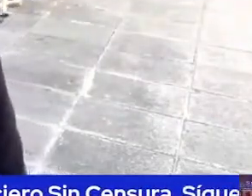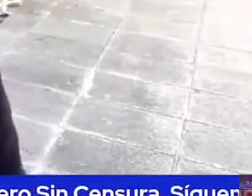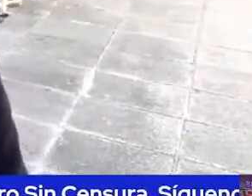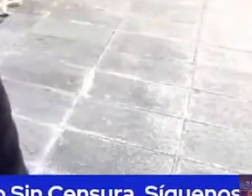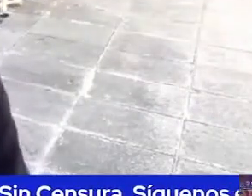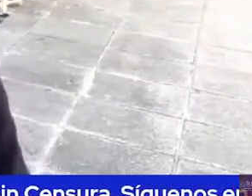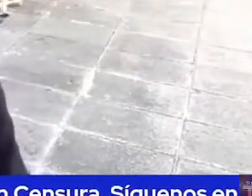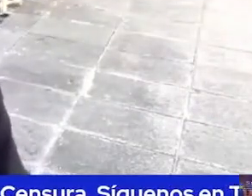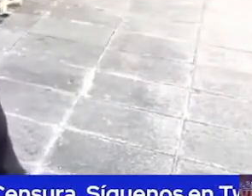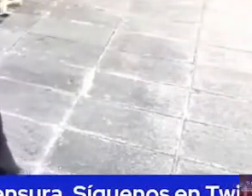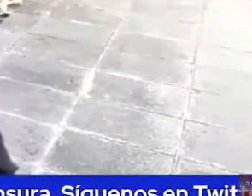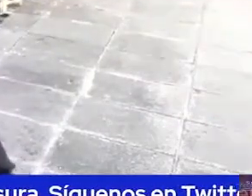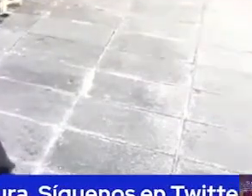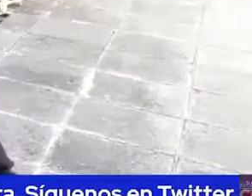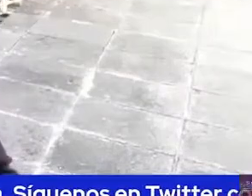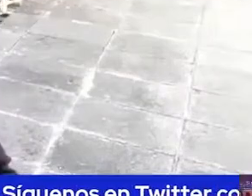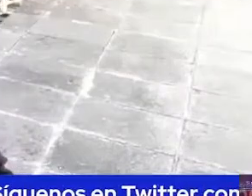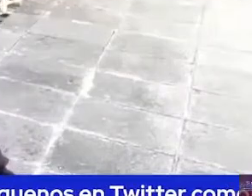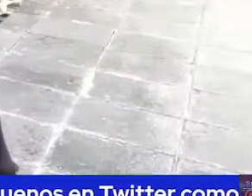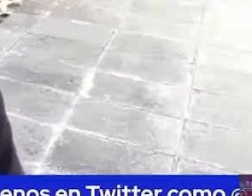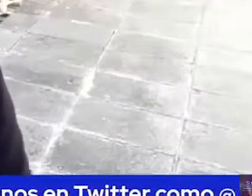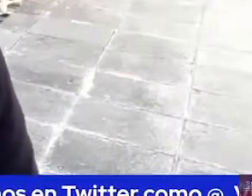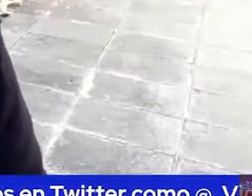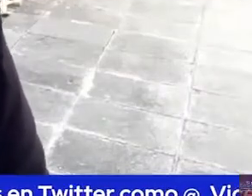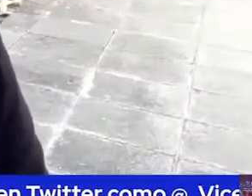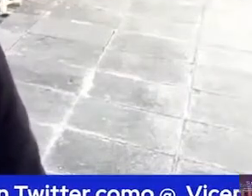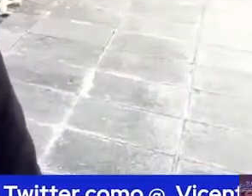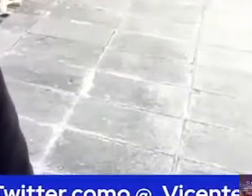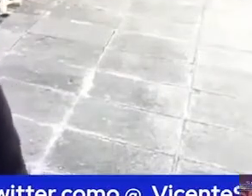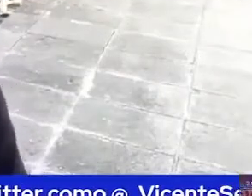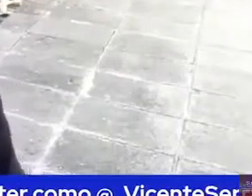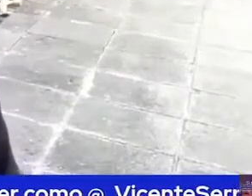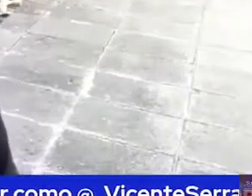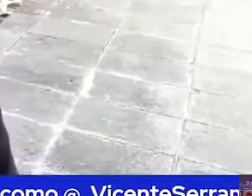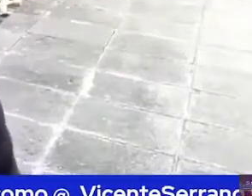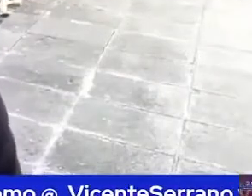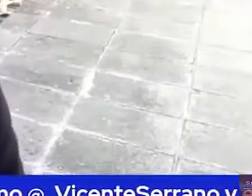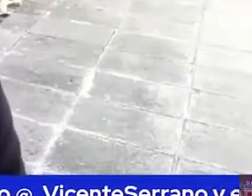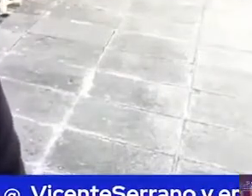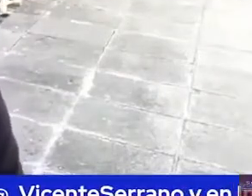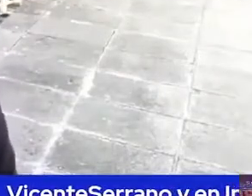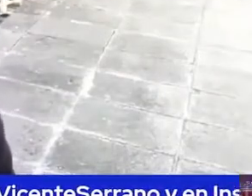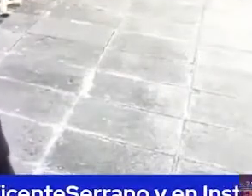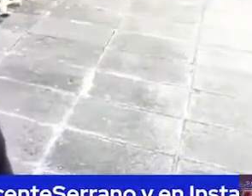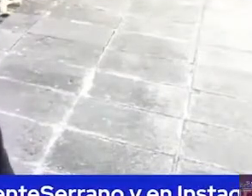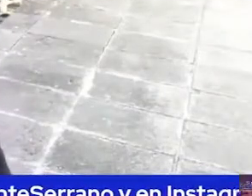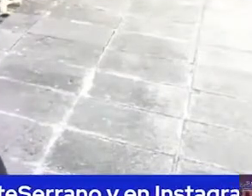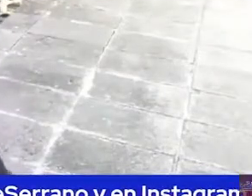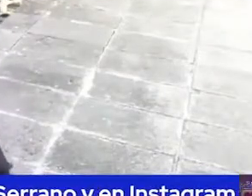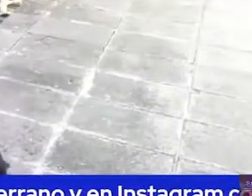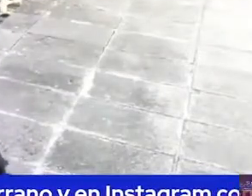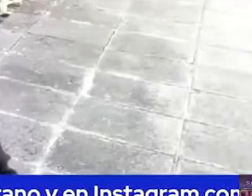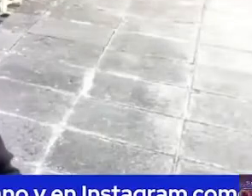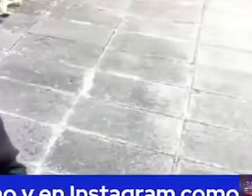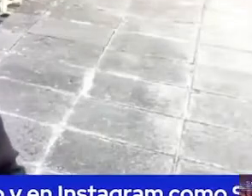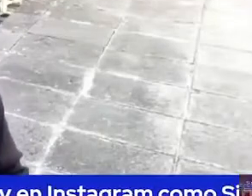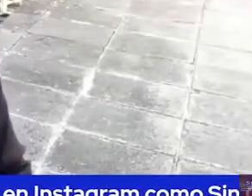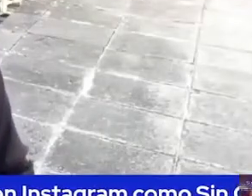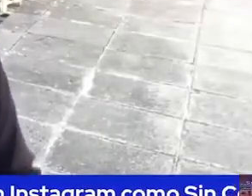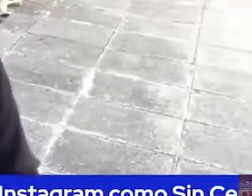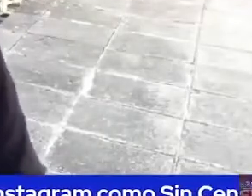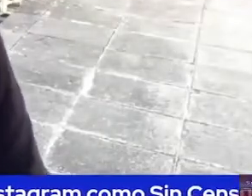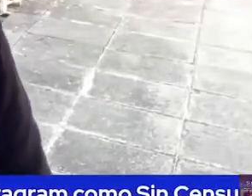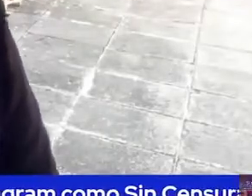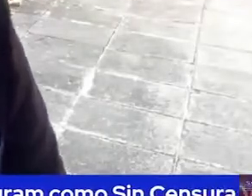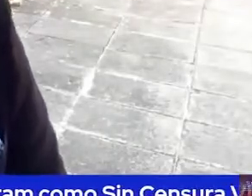ocurra, si puede ser, si grabado. Porque quiero que vayamos a un tema que también es de suma relevancia, porque lo pidió